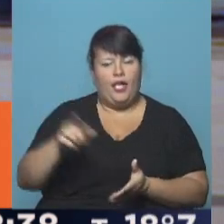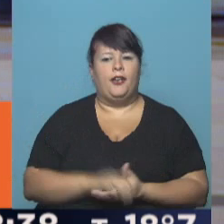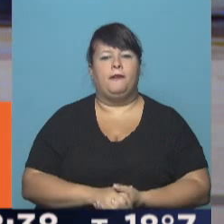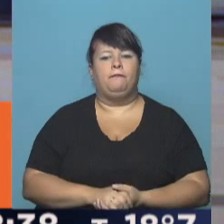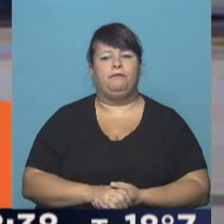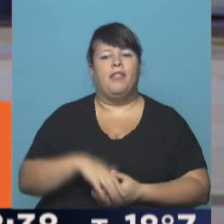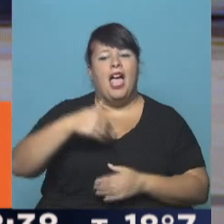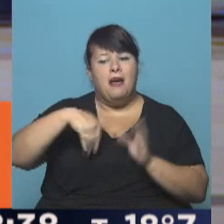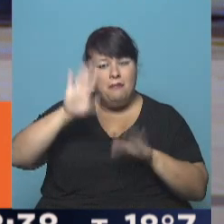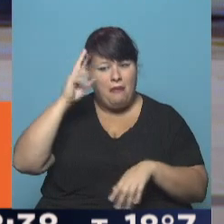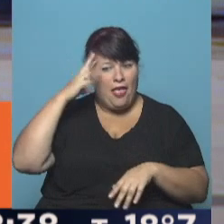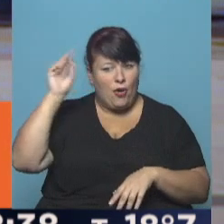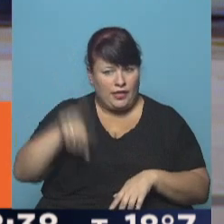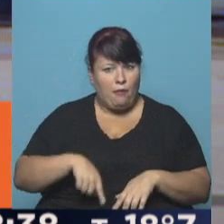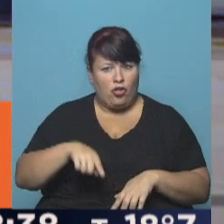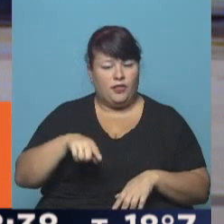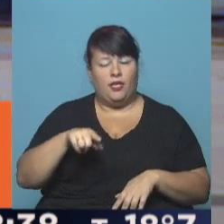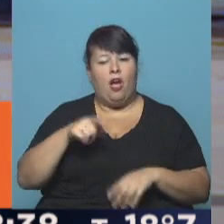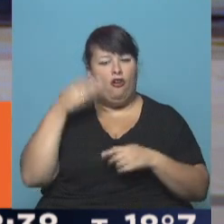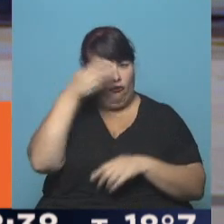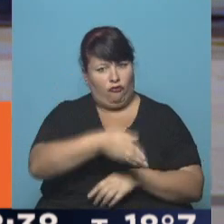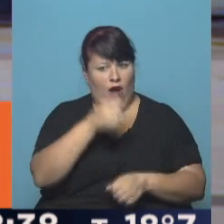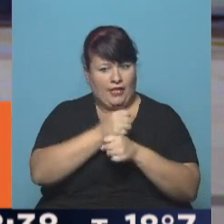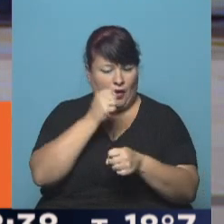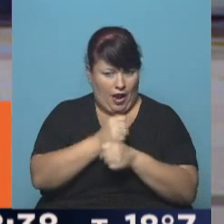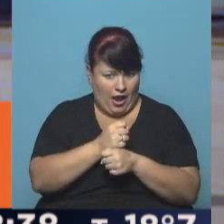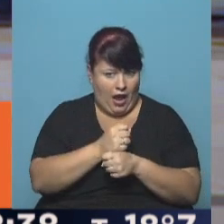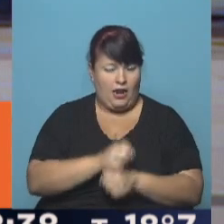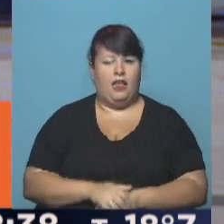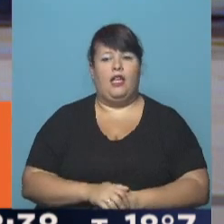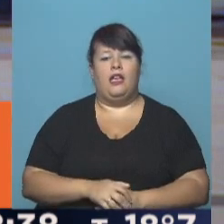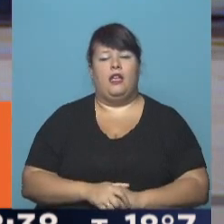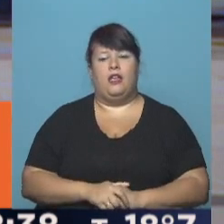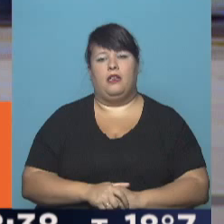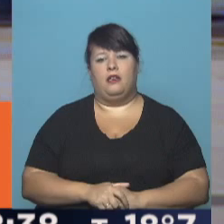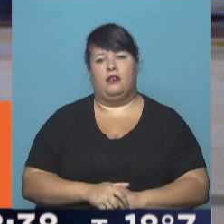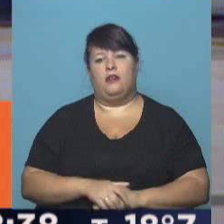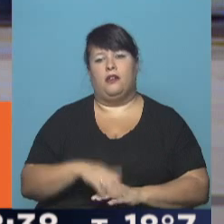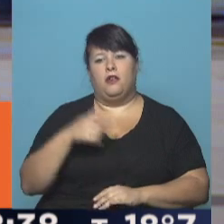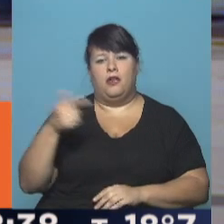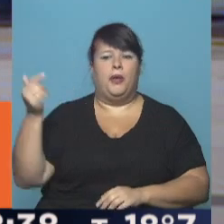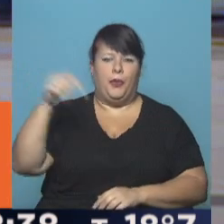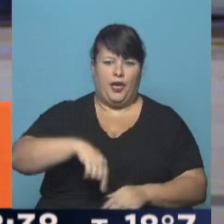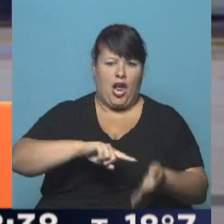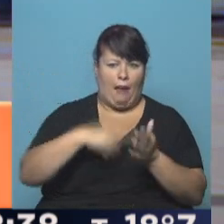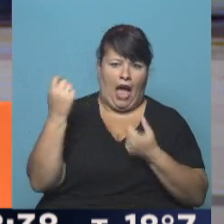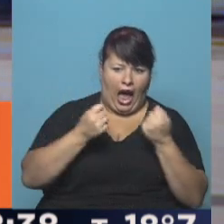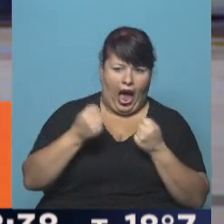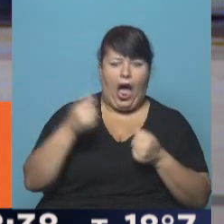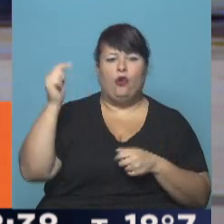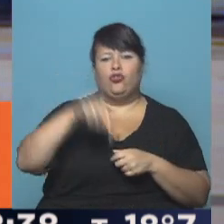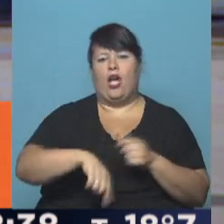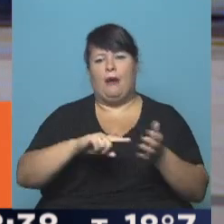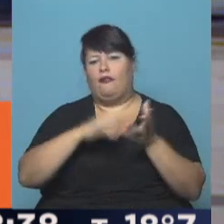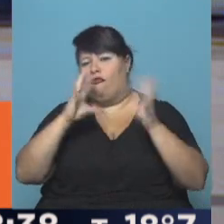más del 90% adri o asistió al lugar de trabajo fue vino a capital en auto vino en